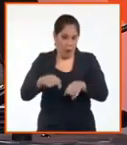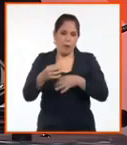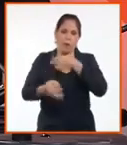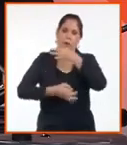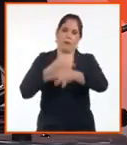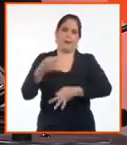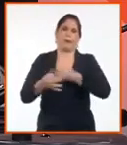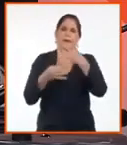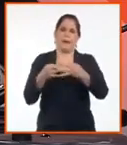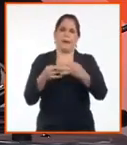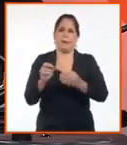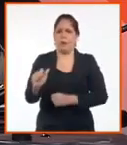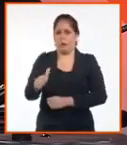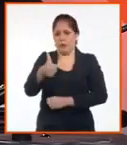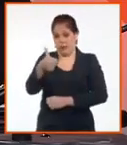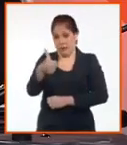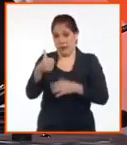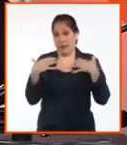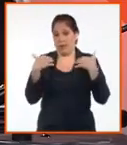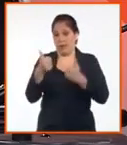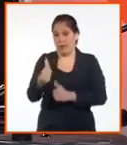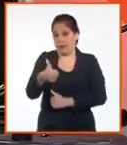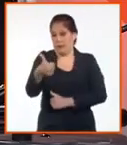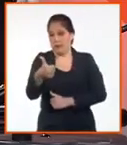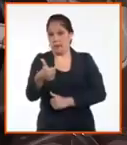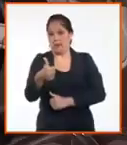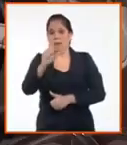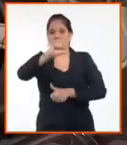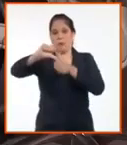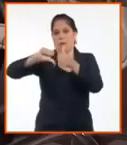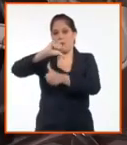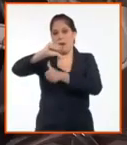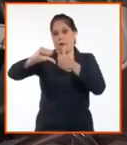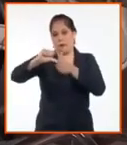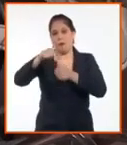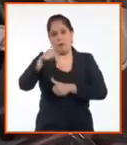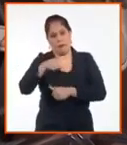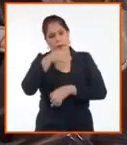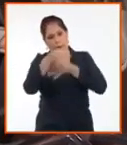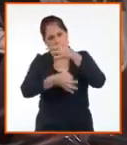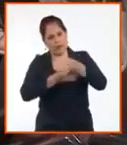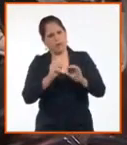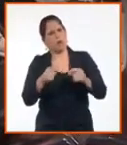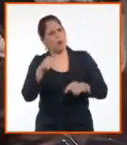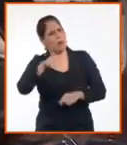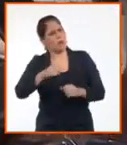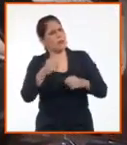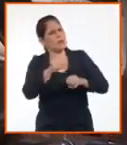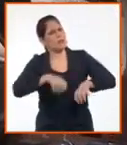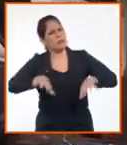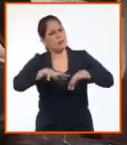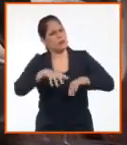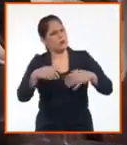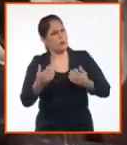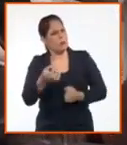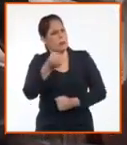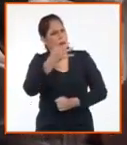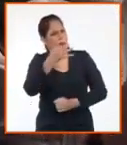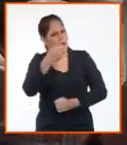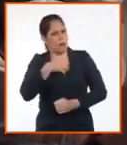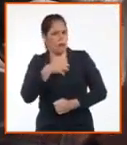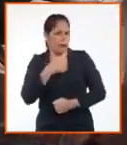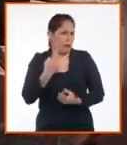hablando con el presidente de vídeo cuba pharma el doctor edward eduardo cual la situación actual que tenemos con los medicamentos